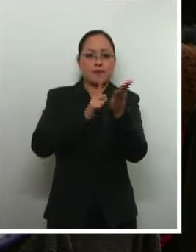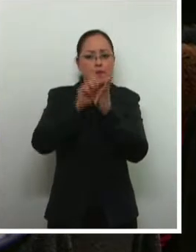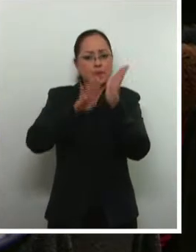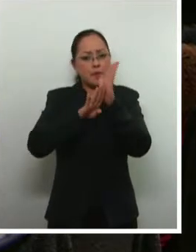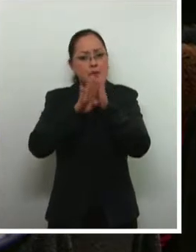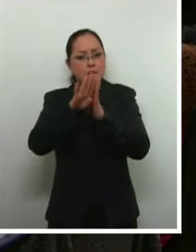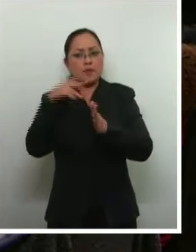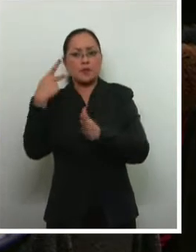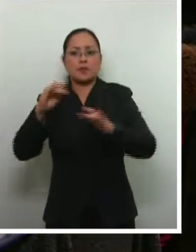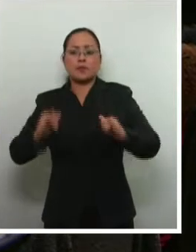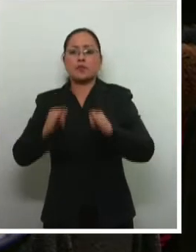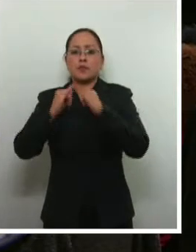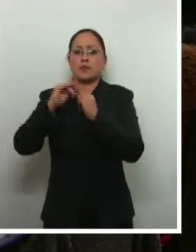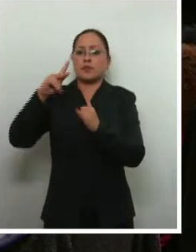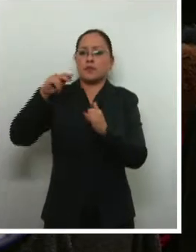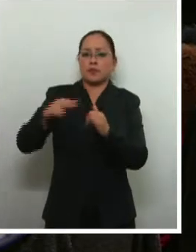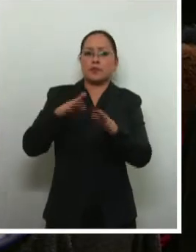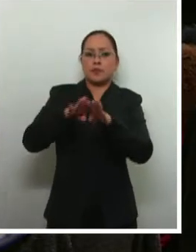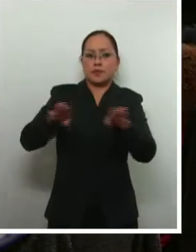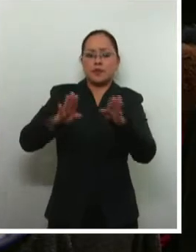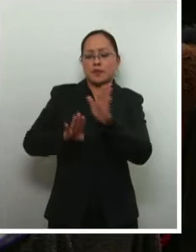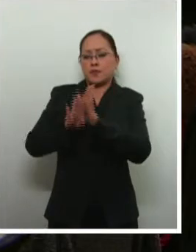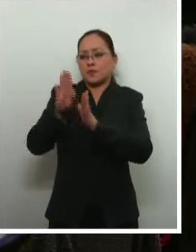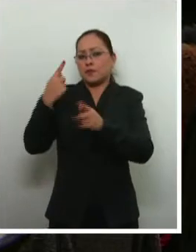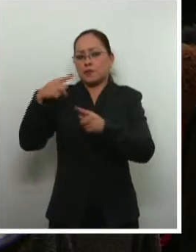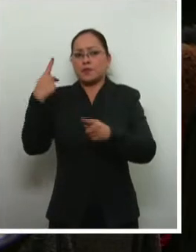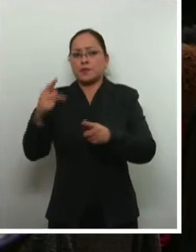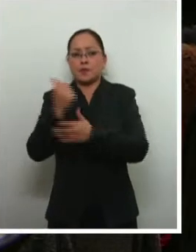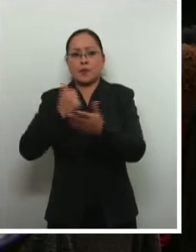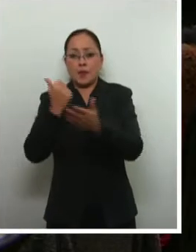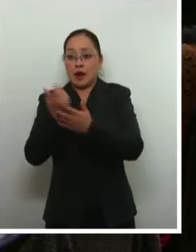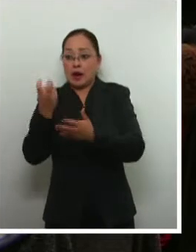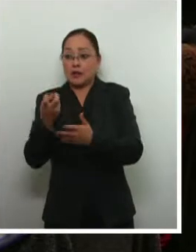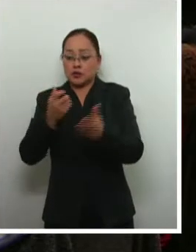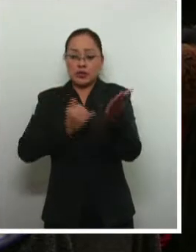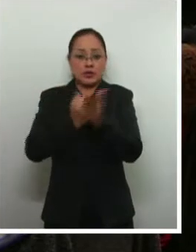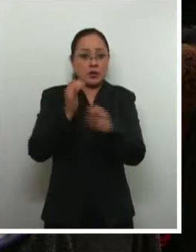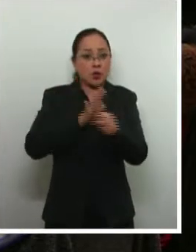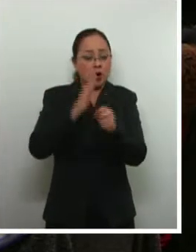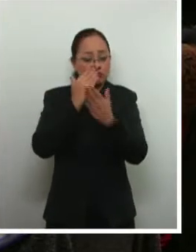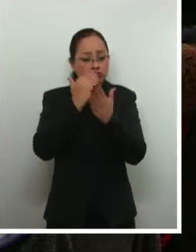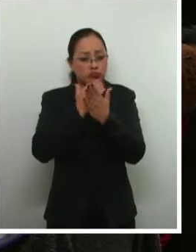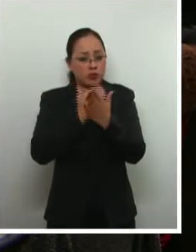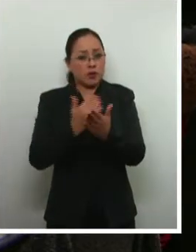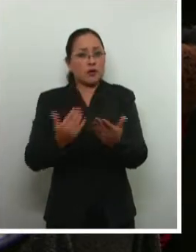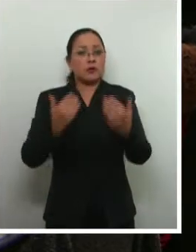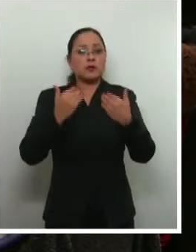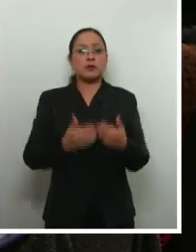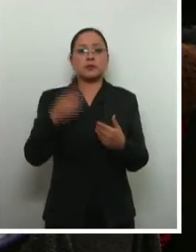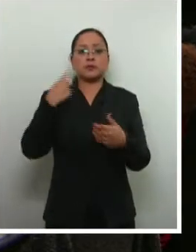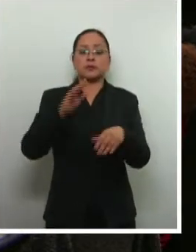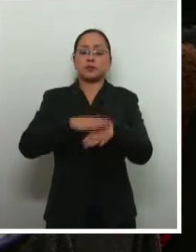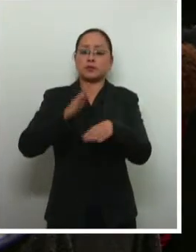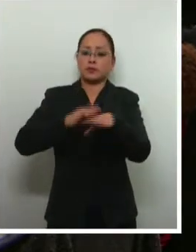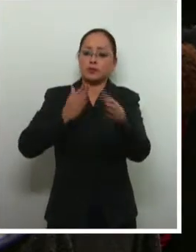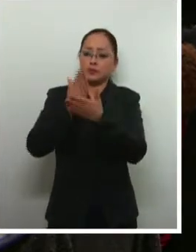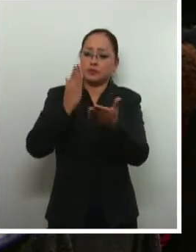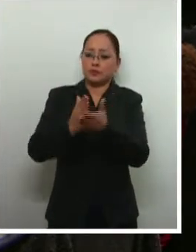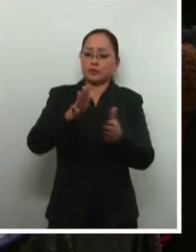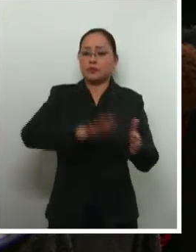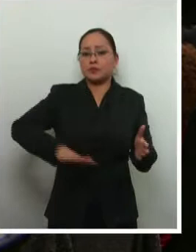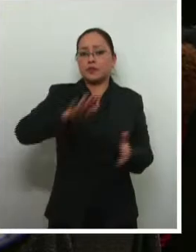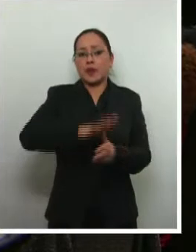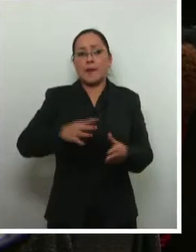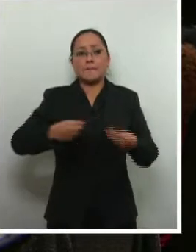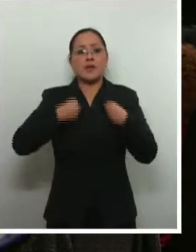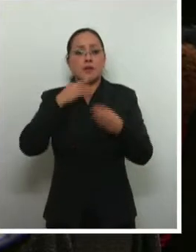el Instituto de Planeación Democrática y Prospectiva de la Ciudad de México. La ampliación del acceso, la mejoría en la calidad y